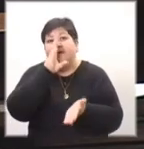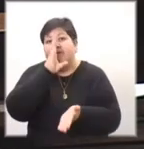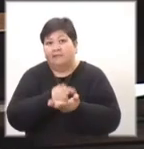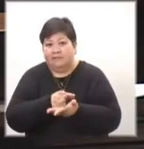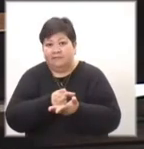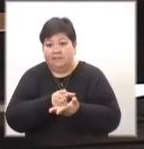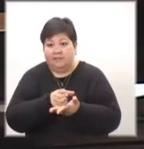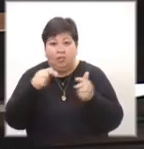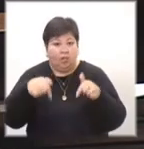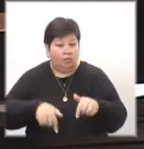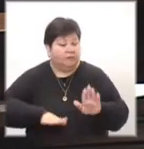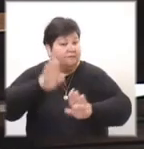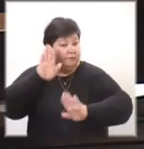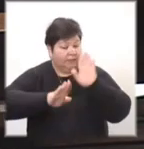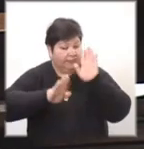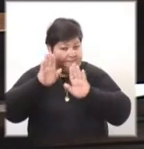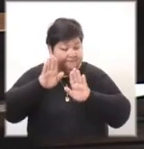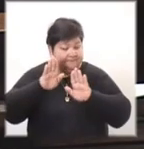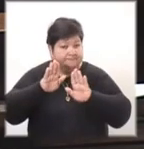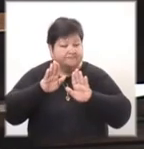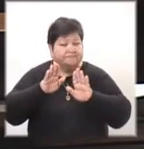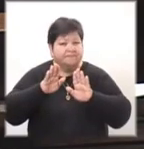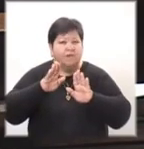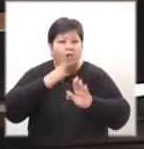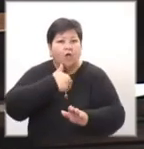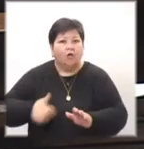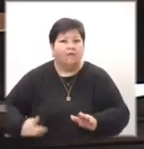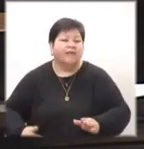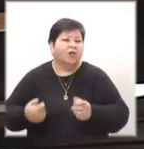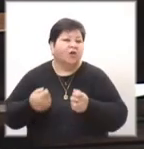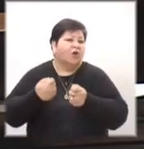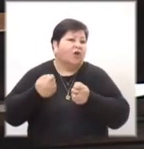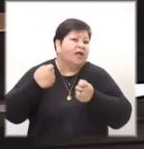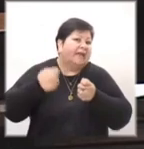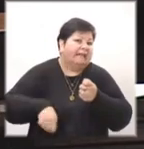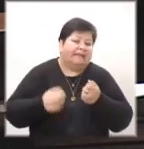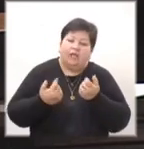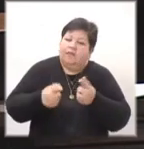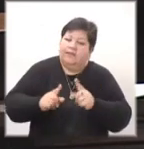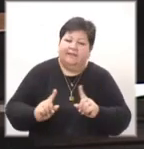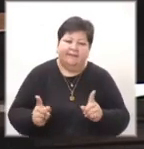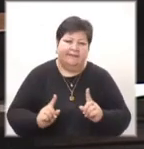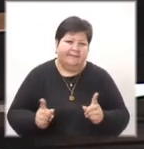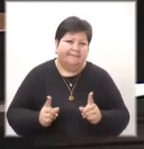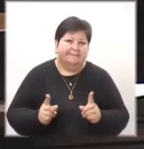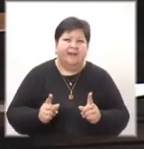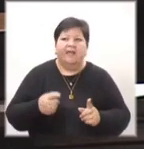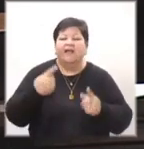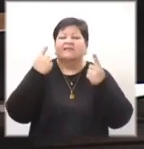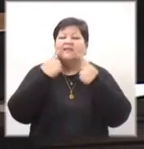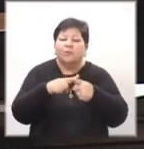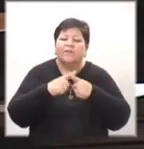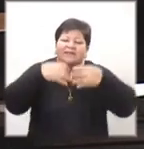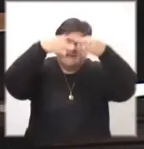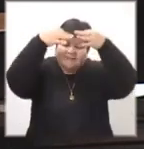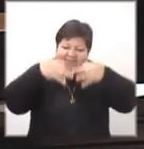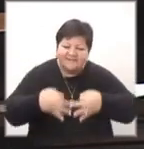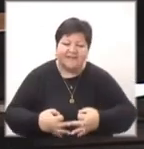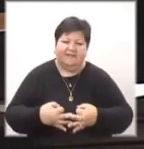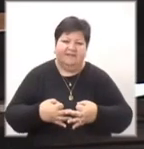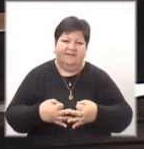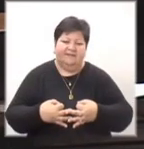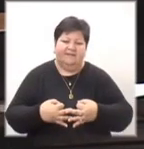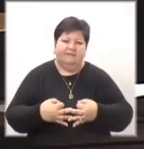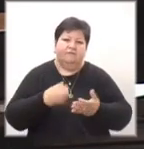someterá a votación. El gobierno no ha dado las garantías mínimas necesarias para poder dar una discusión seria sobre el proyecto,